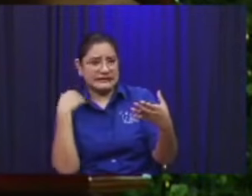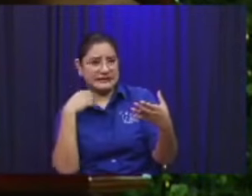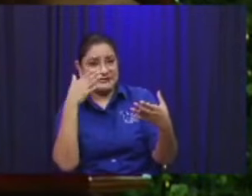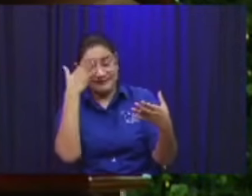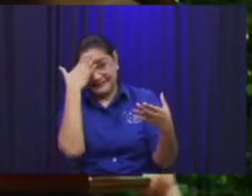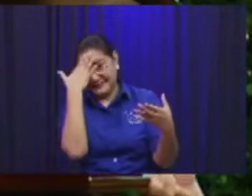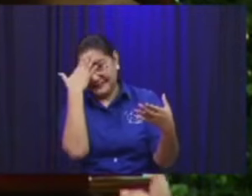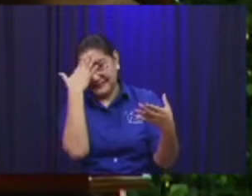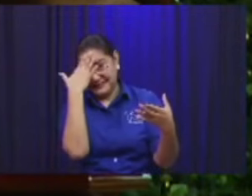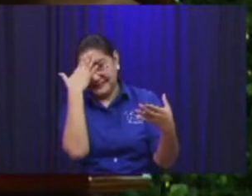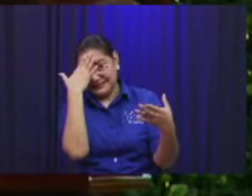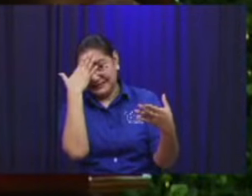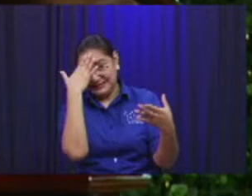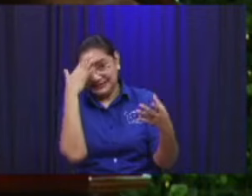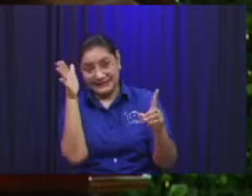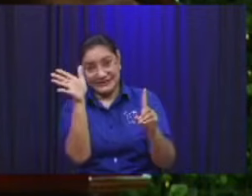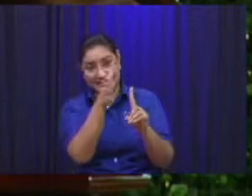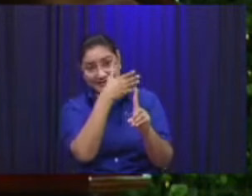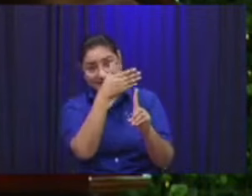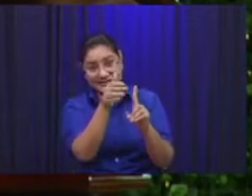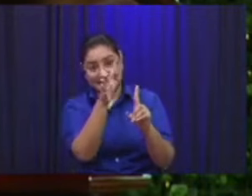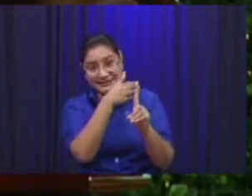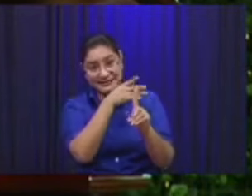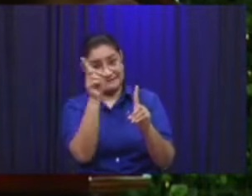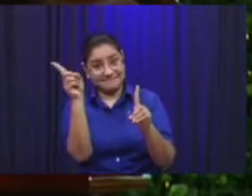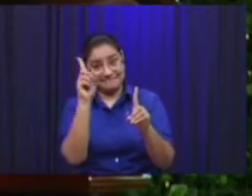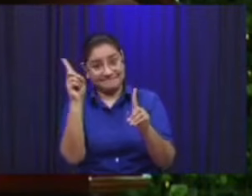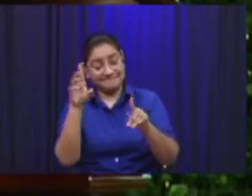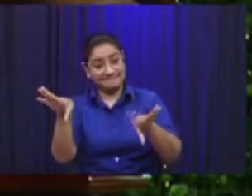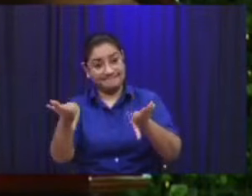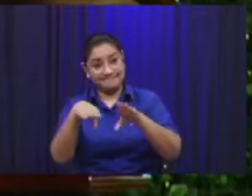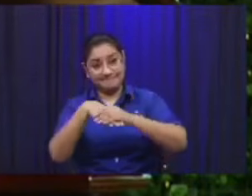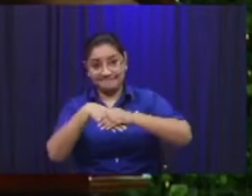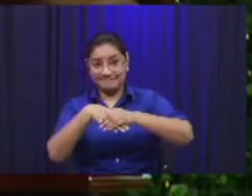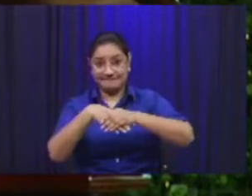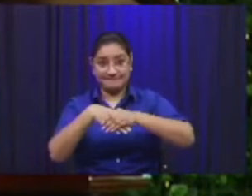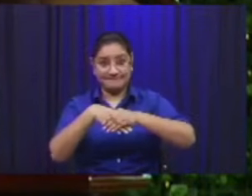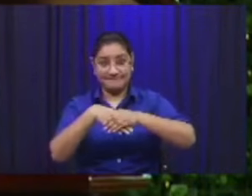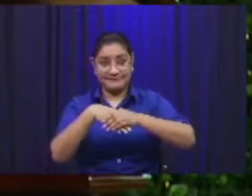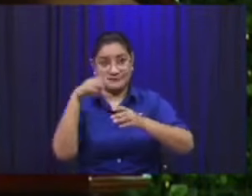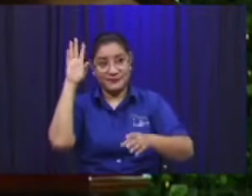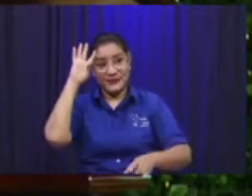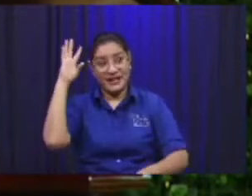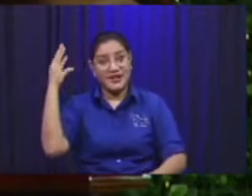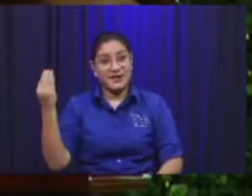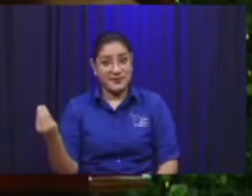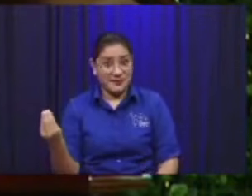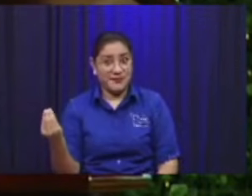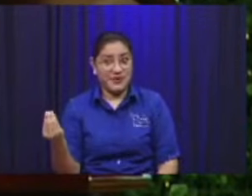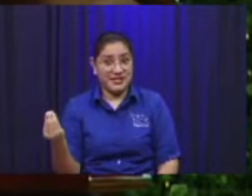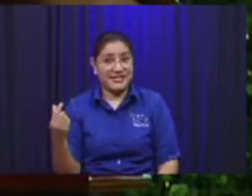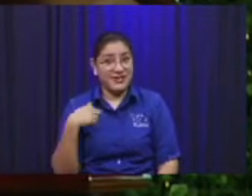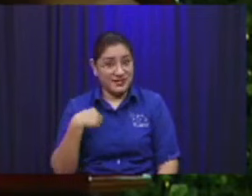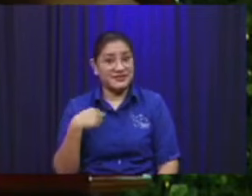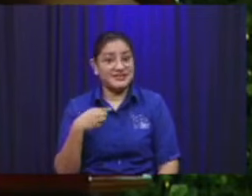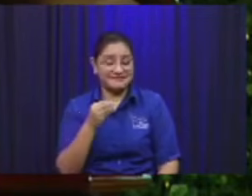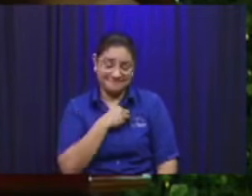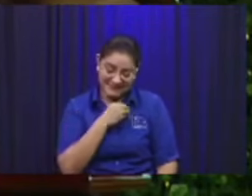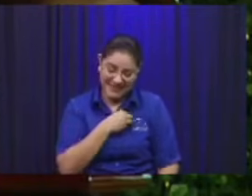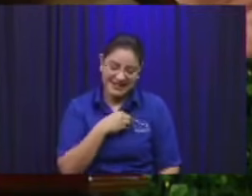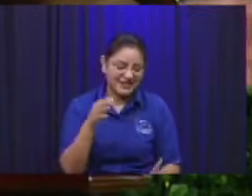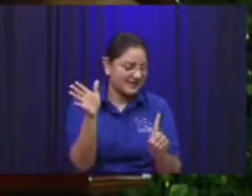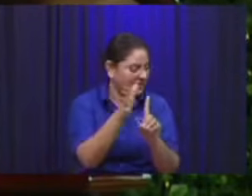ya no lo voy a poder convencer de que no se case porque yo sí quería convencerlo que no se casara